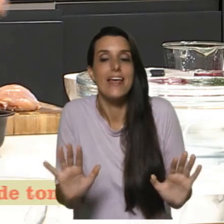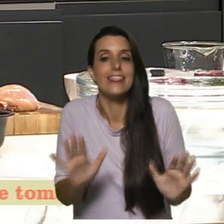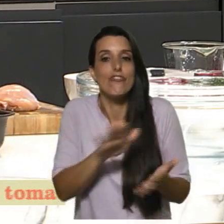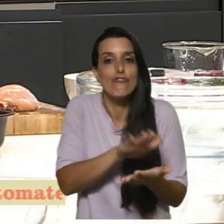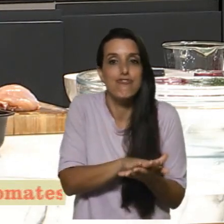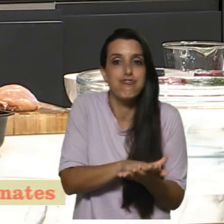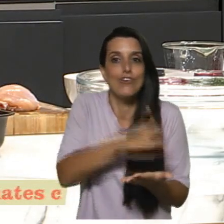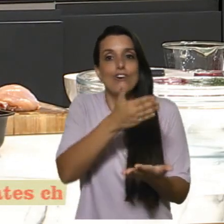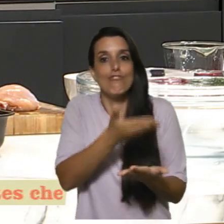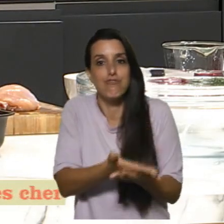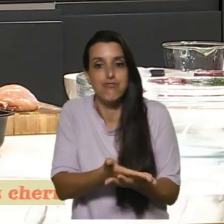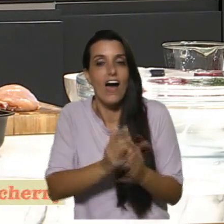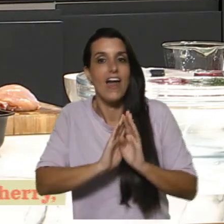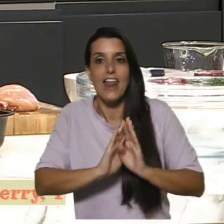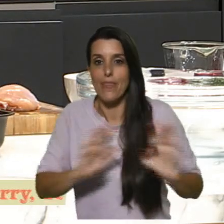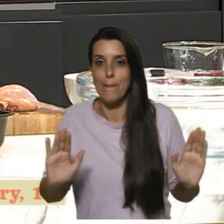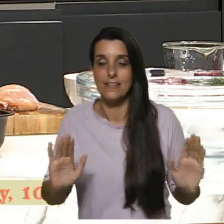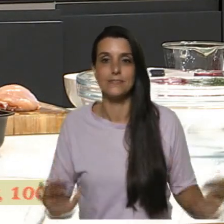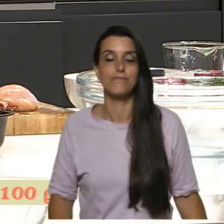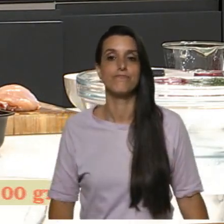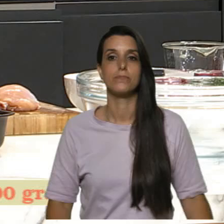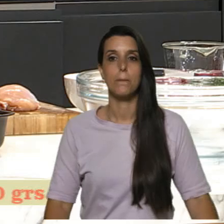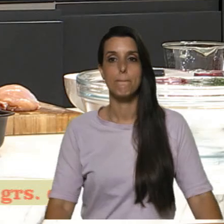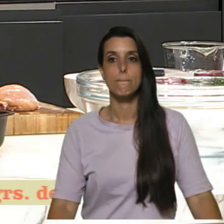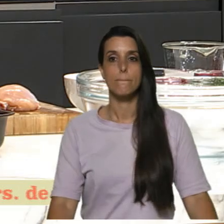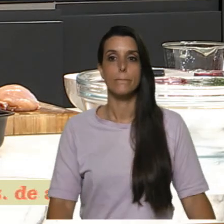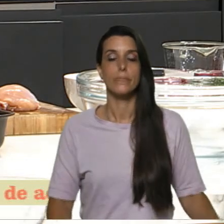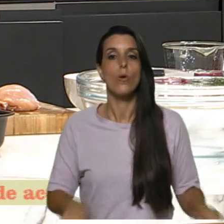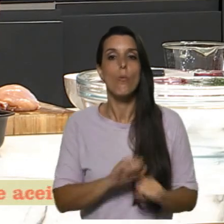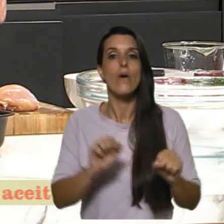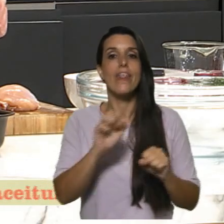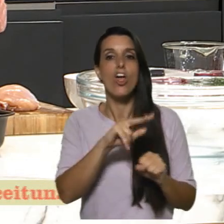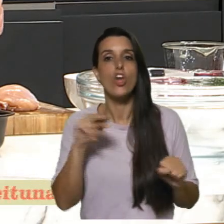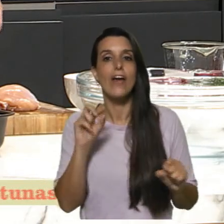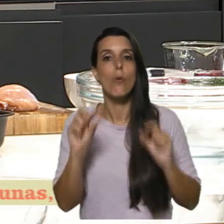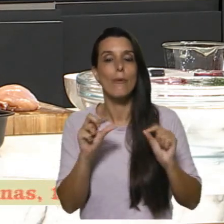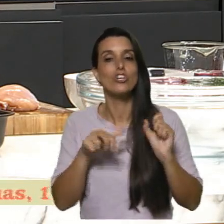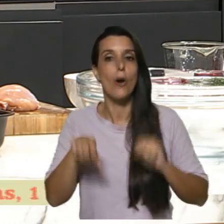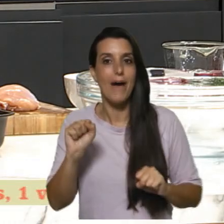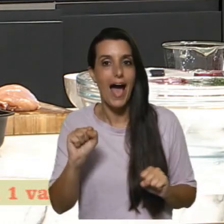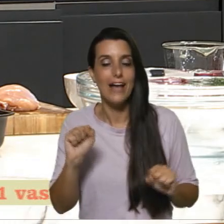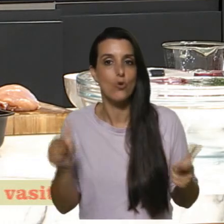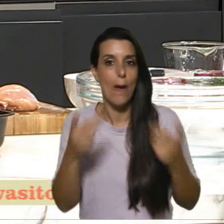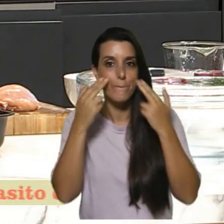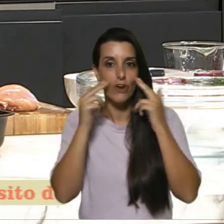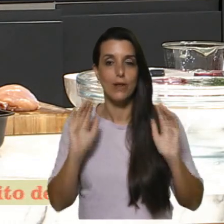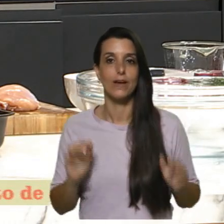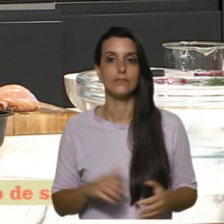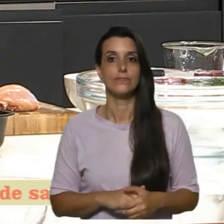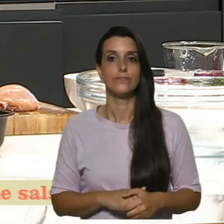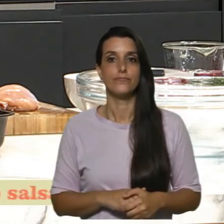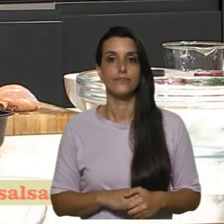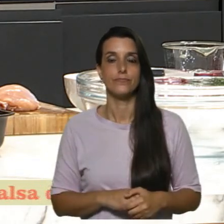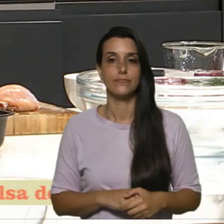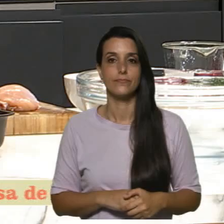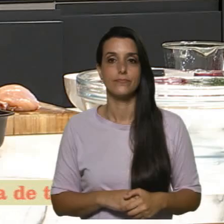selladito. Vamos a sacar estos y vamos a poner más. Los podés dejar dorar un poquito más. Ahí vamos.